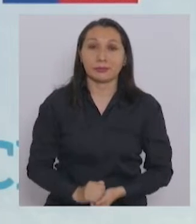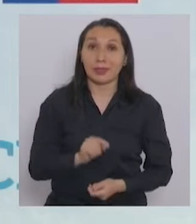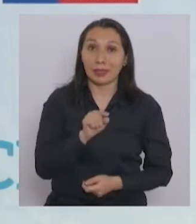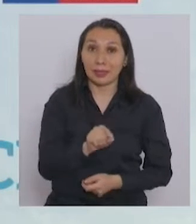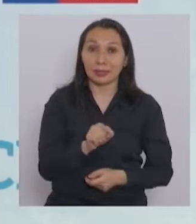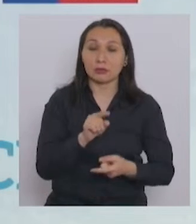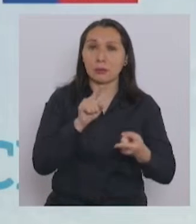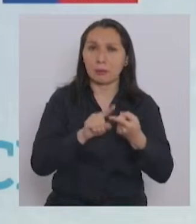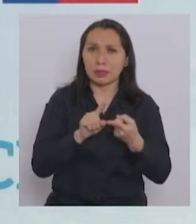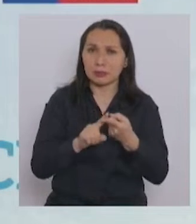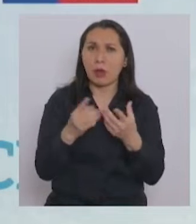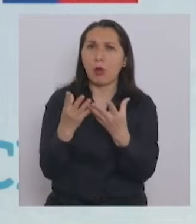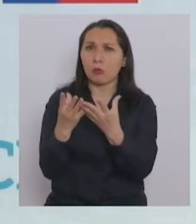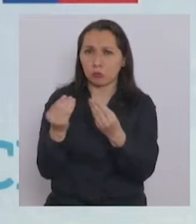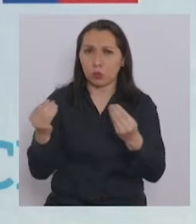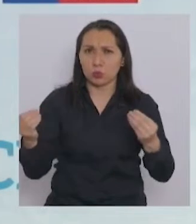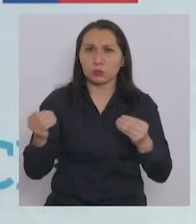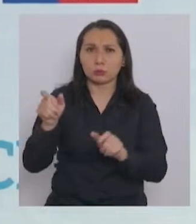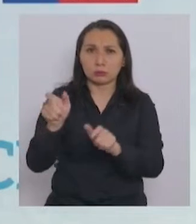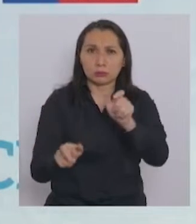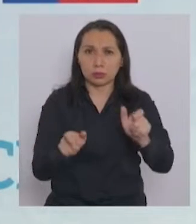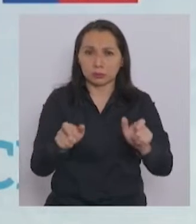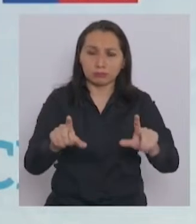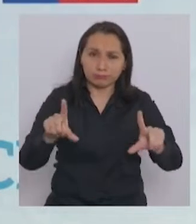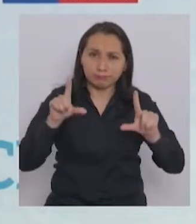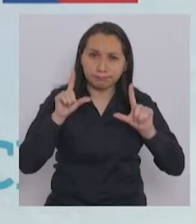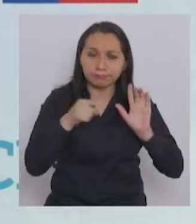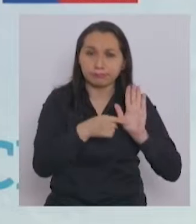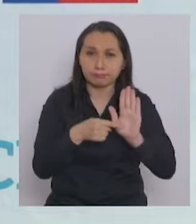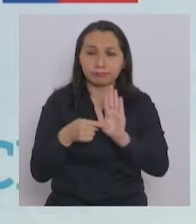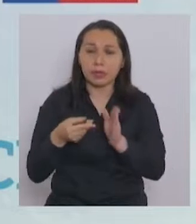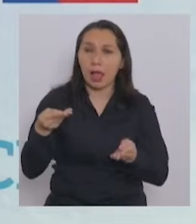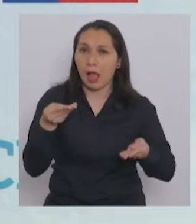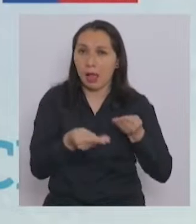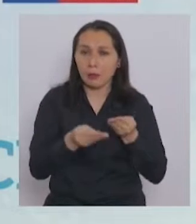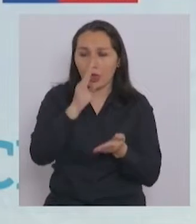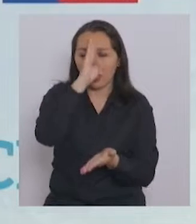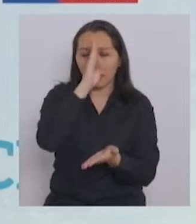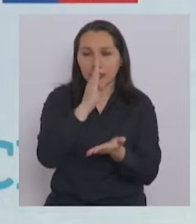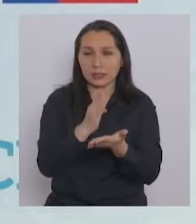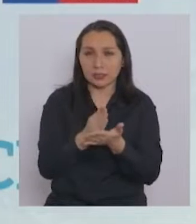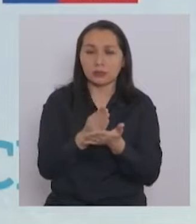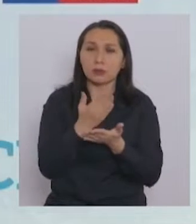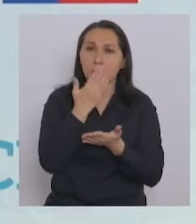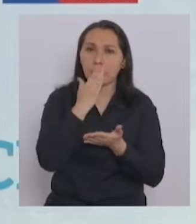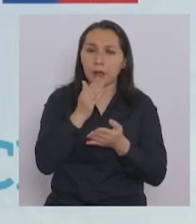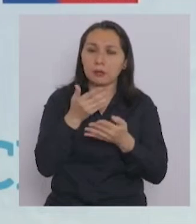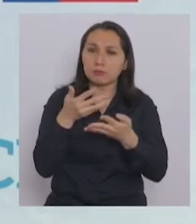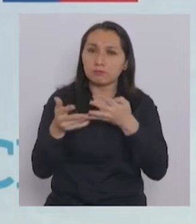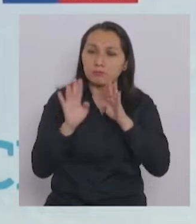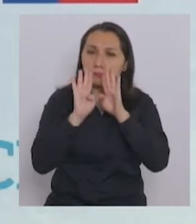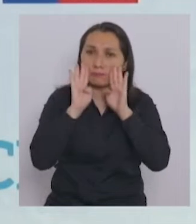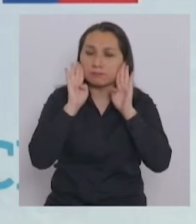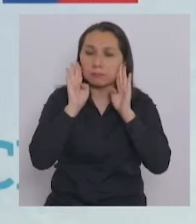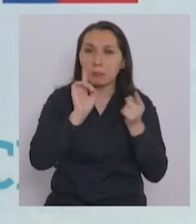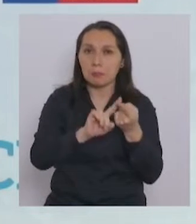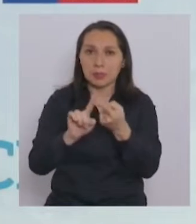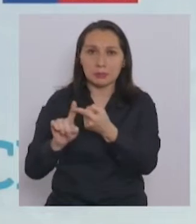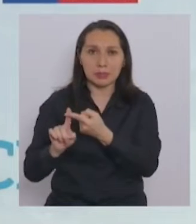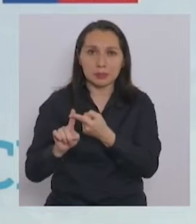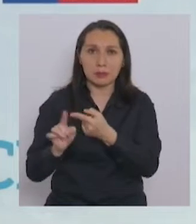mesas participan múltiples actores que van a aportar al proceso de toma de decisiones de una forma transparente y